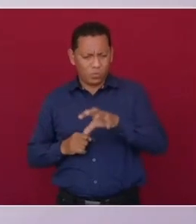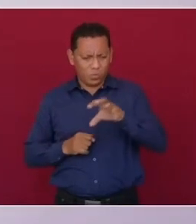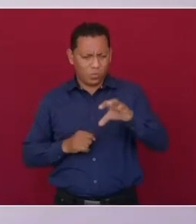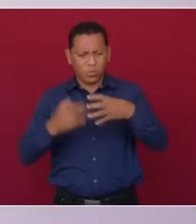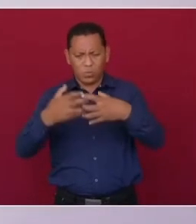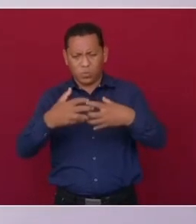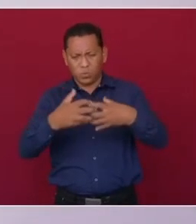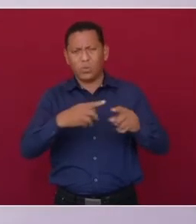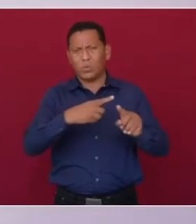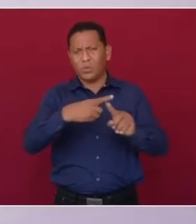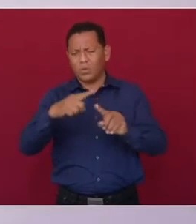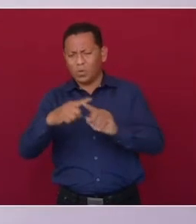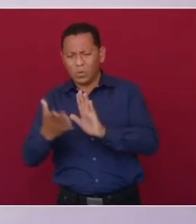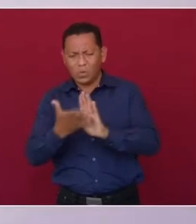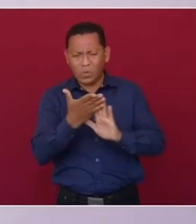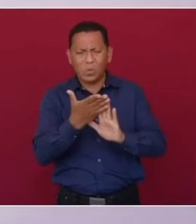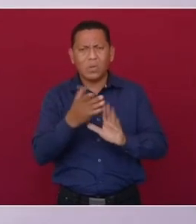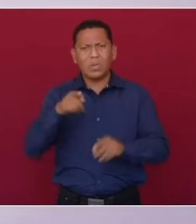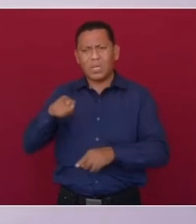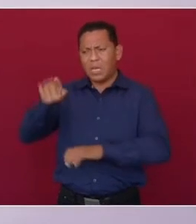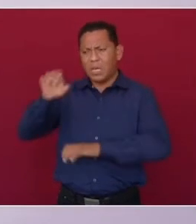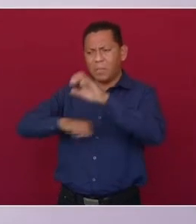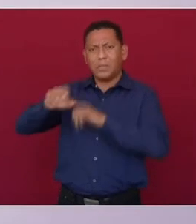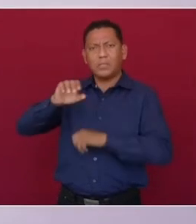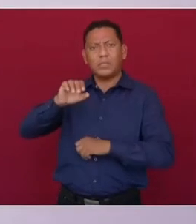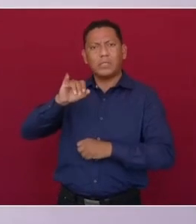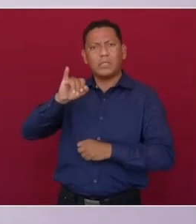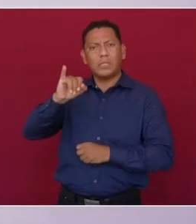participando la empresa ICA,